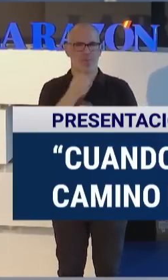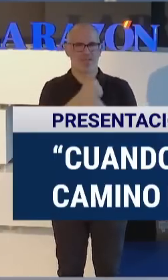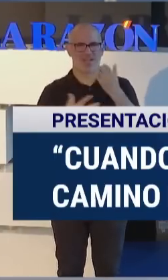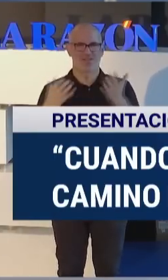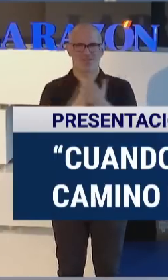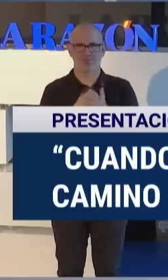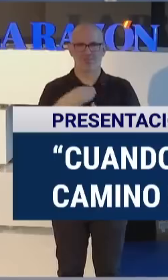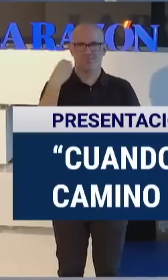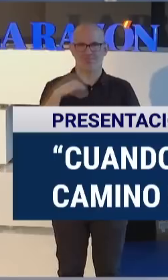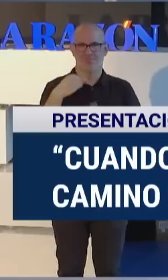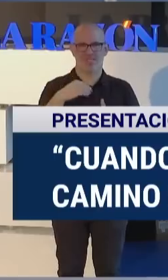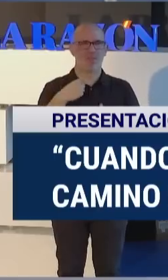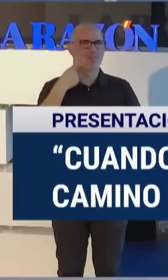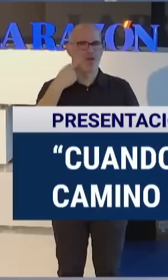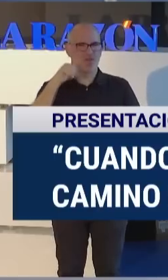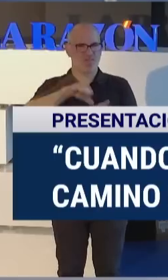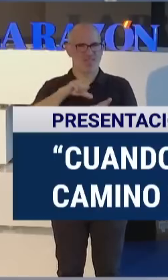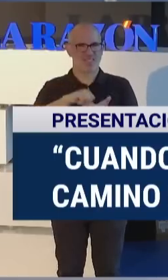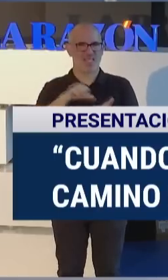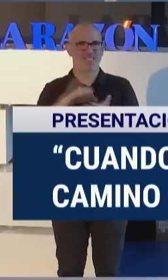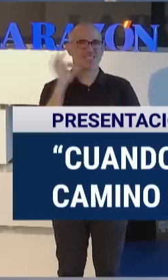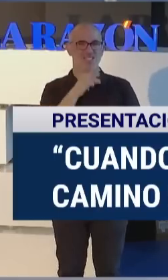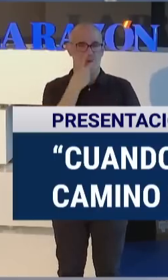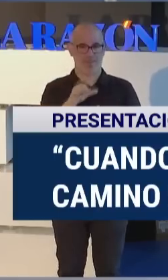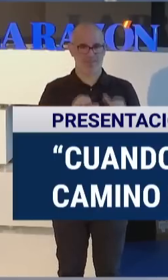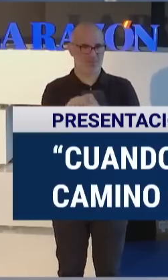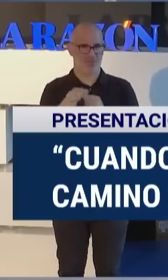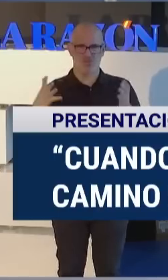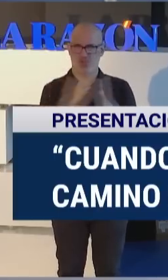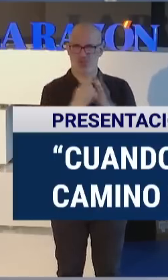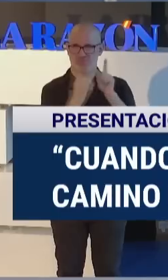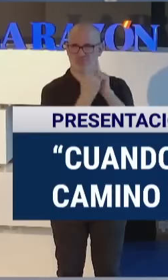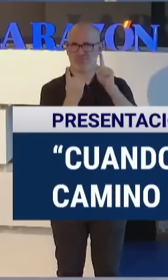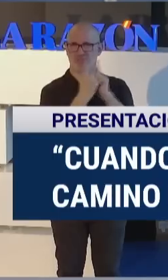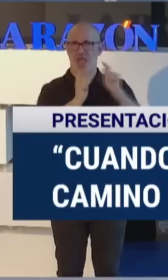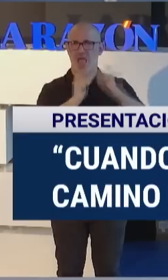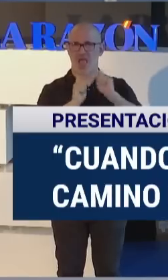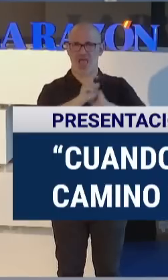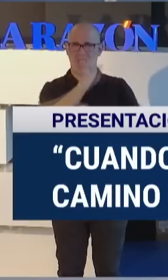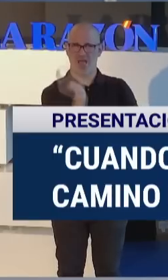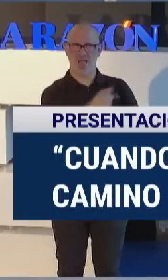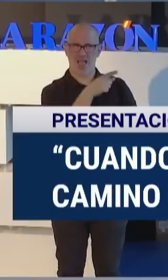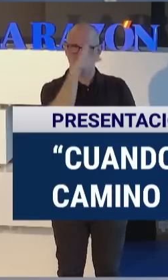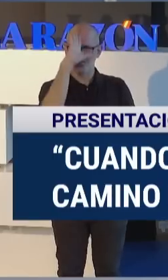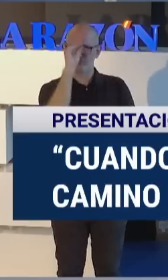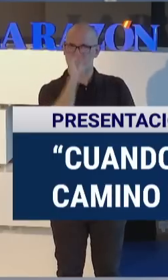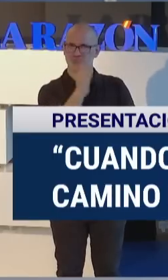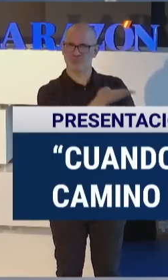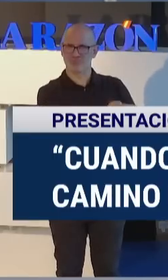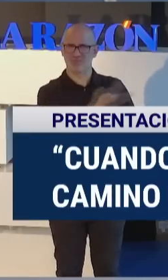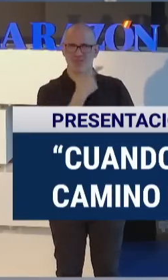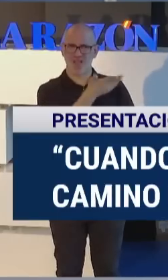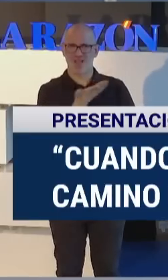Central desde la mitad del siglo XX en adelante. Entonces, a mí una de las cosas que decía, pero ¿por qué, digamos, alguien que sabe tanto y que tantas cosas es